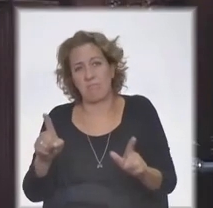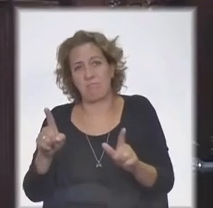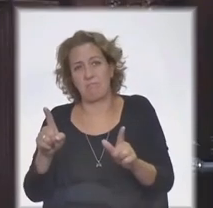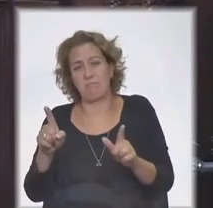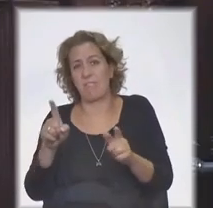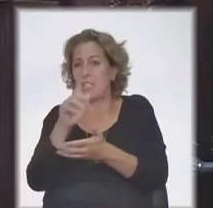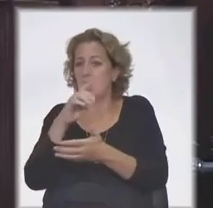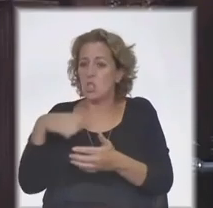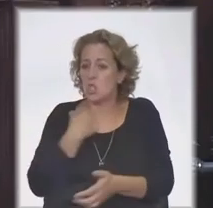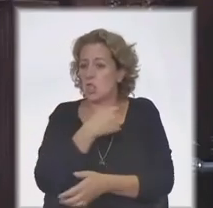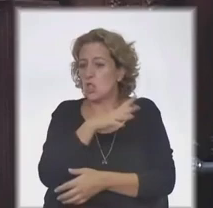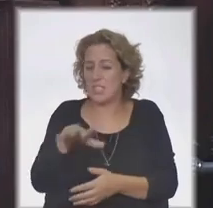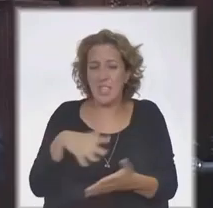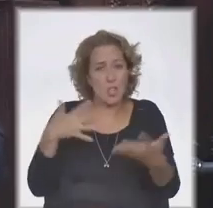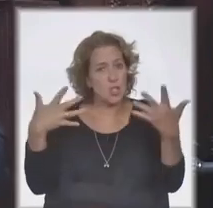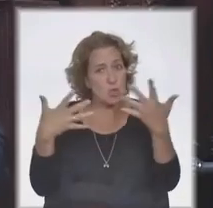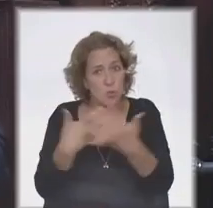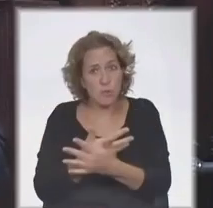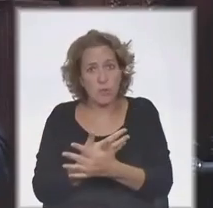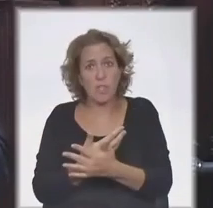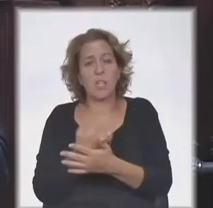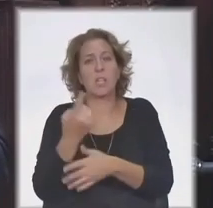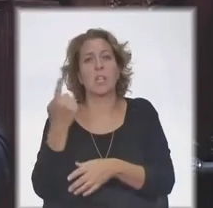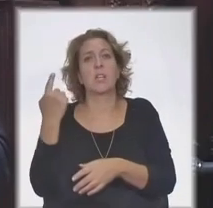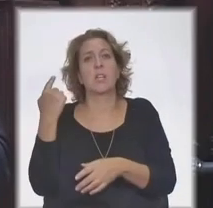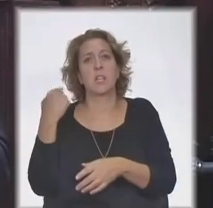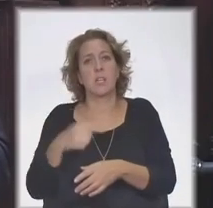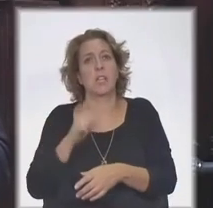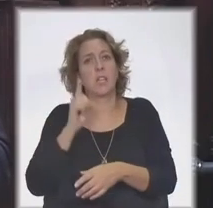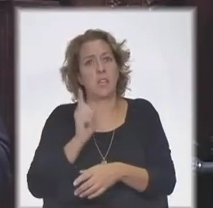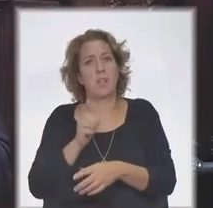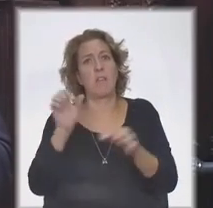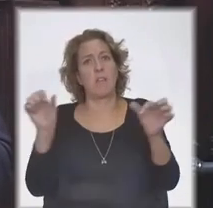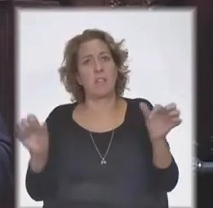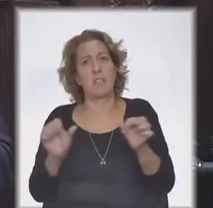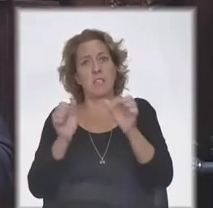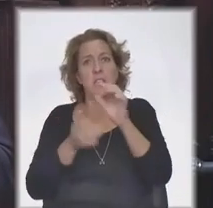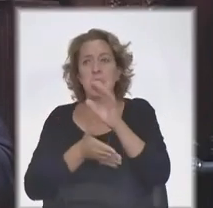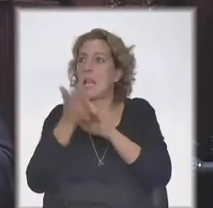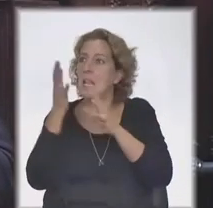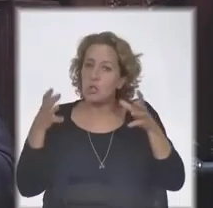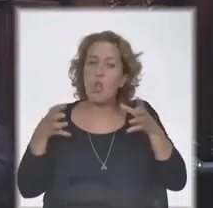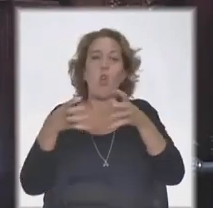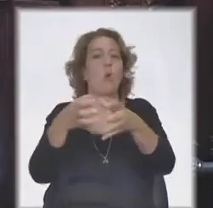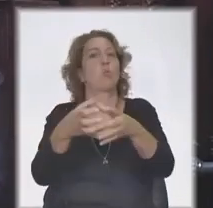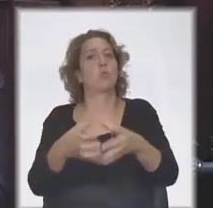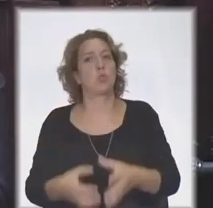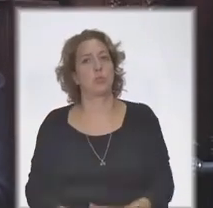está sufriendo y que lo que tiene que hacer es, lo que debemos hacer es salir todos juntos.